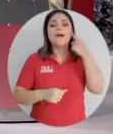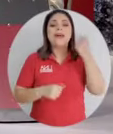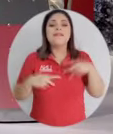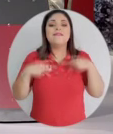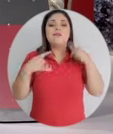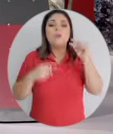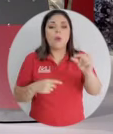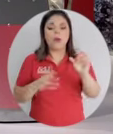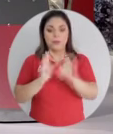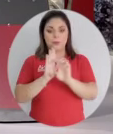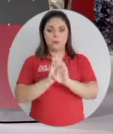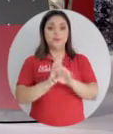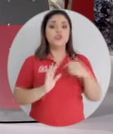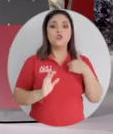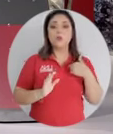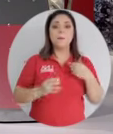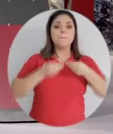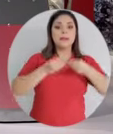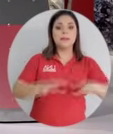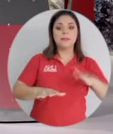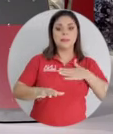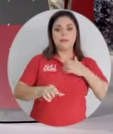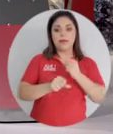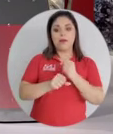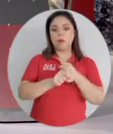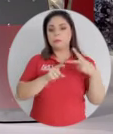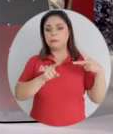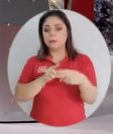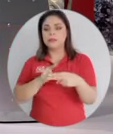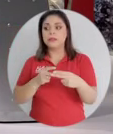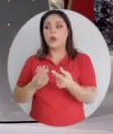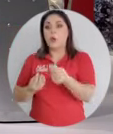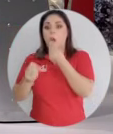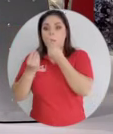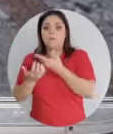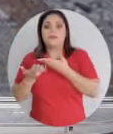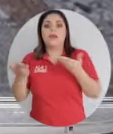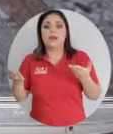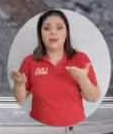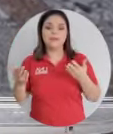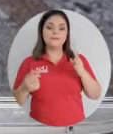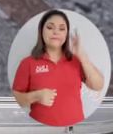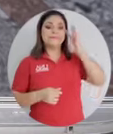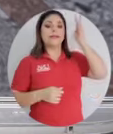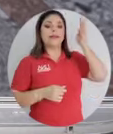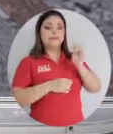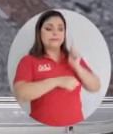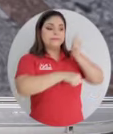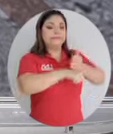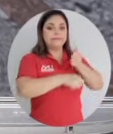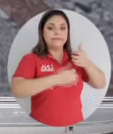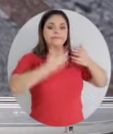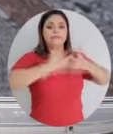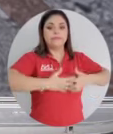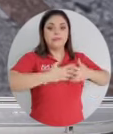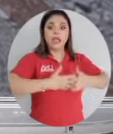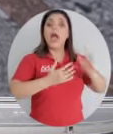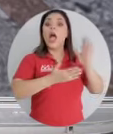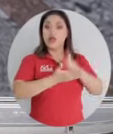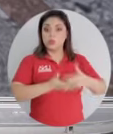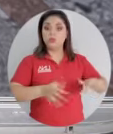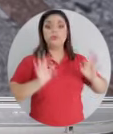trabajo, necesito comer, la familia necesita comer, necesito pagar algunas deudas, y generamos emprendimientos, algunos que podrían